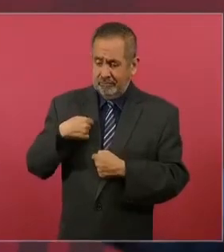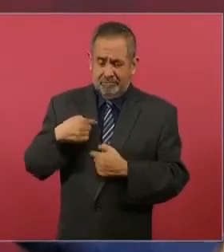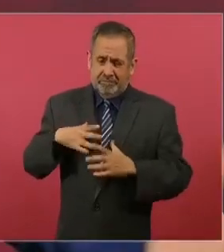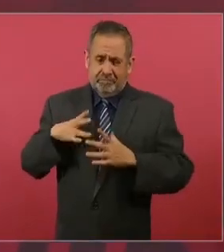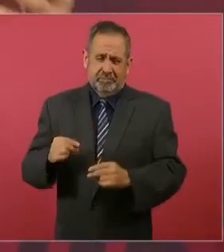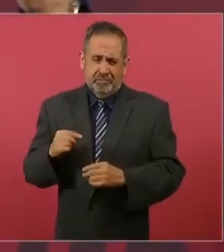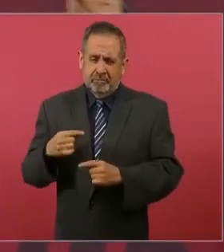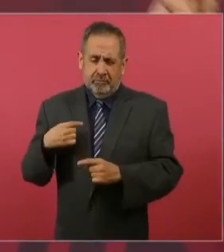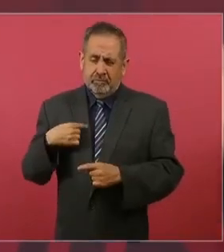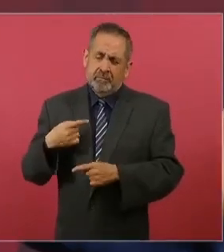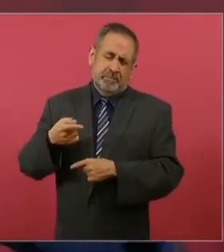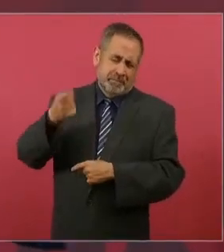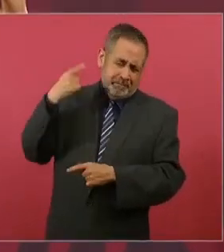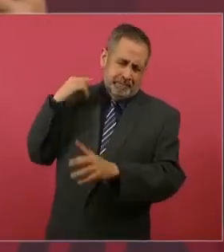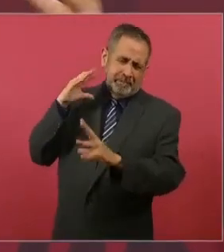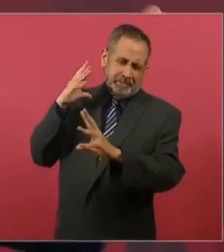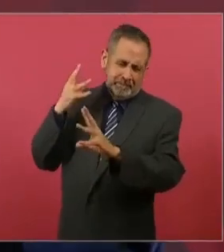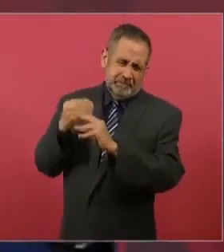Entonces vienen